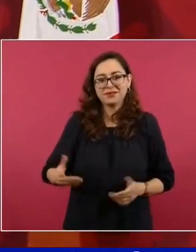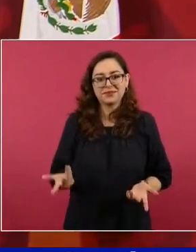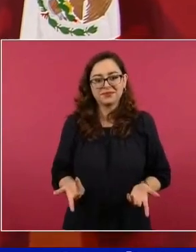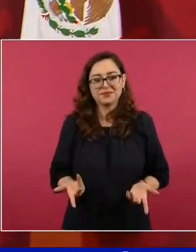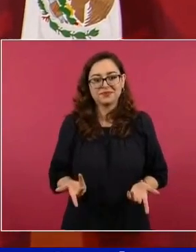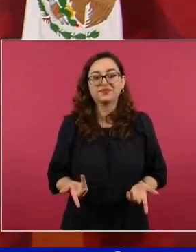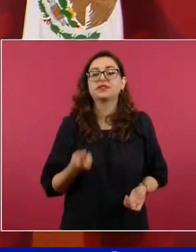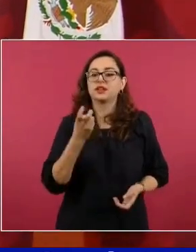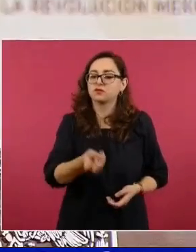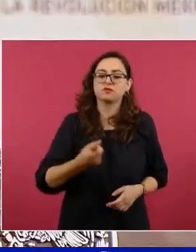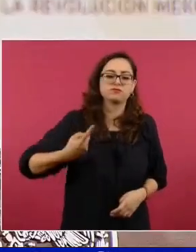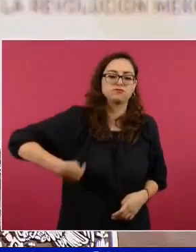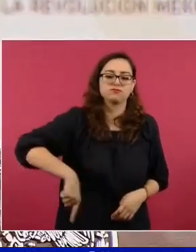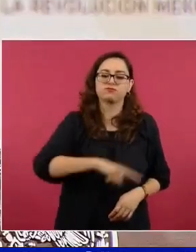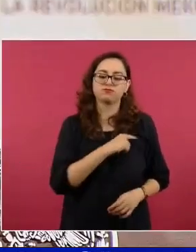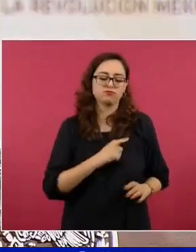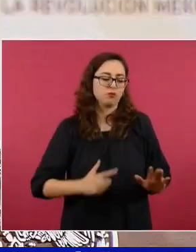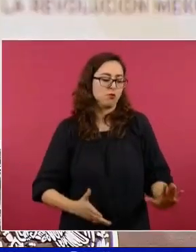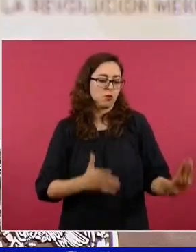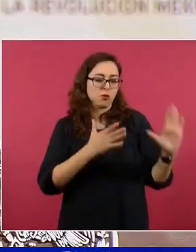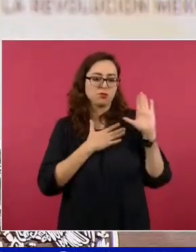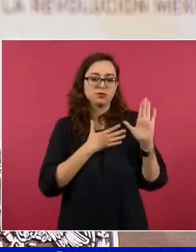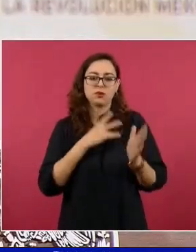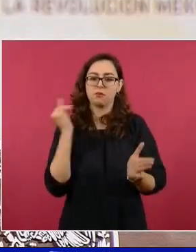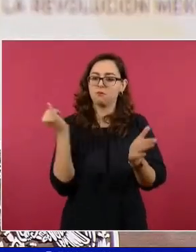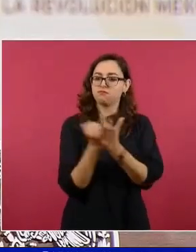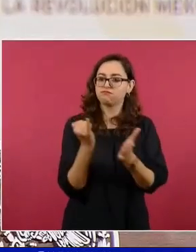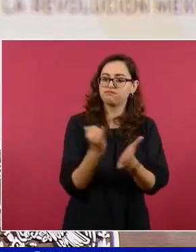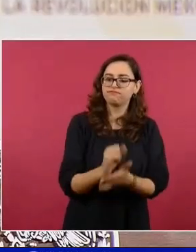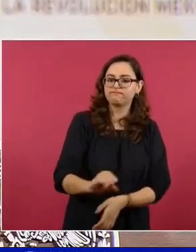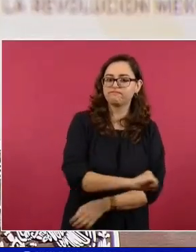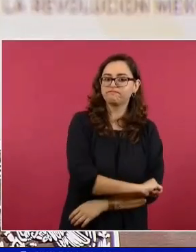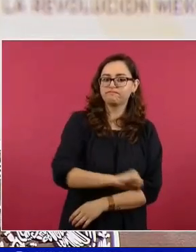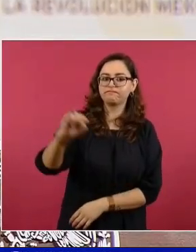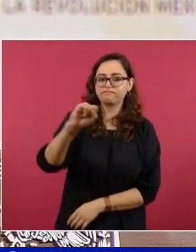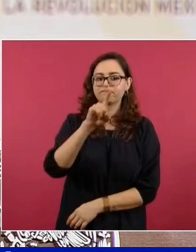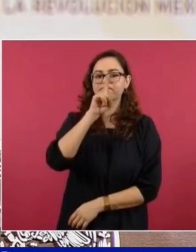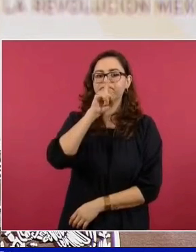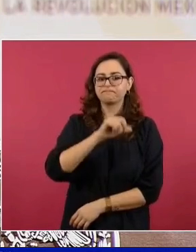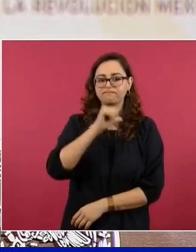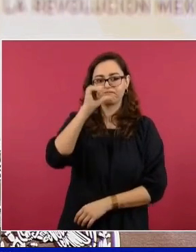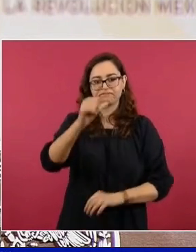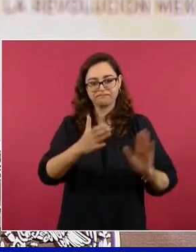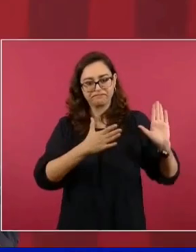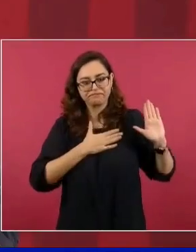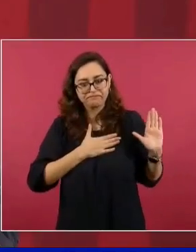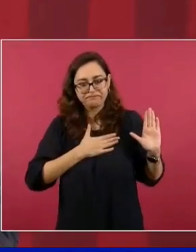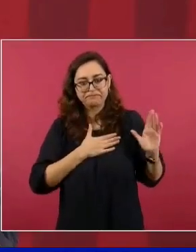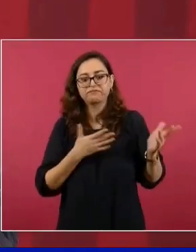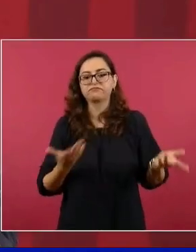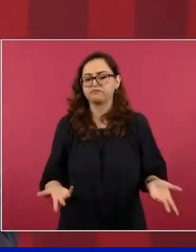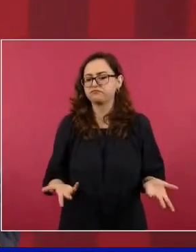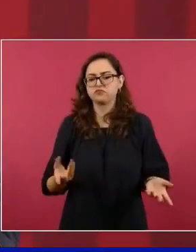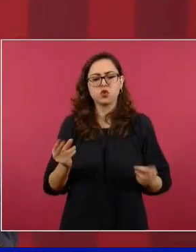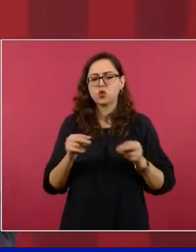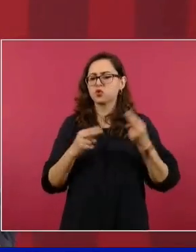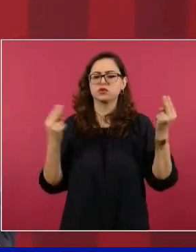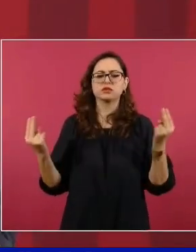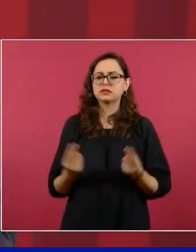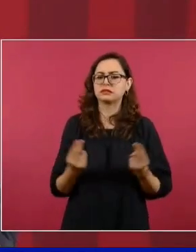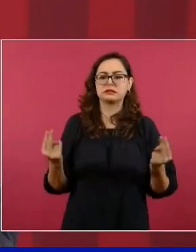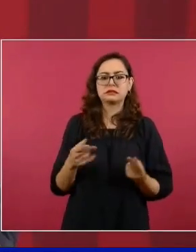tenemos el compromiso de no aumentar los impuestos, porque estamos haciendo un gobierno austero, sin